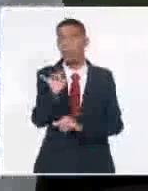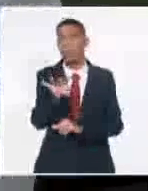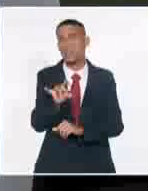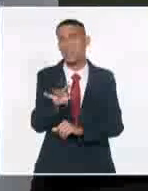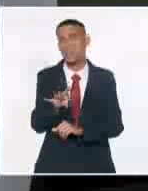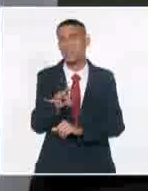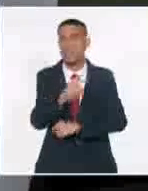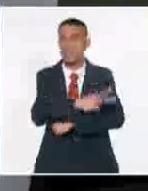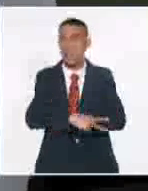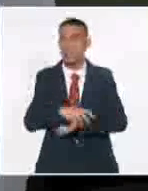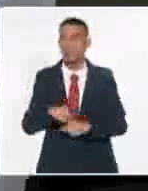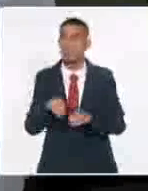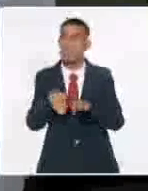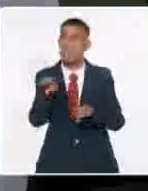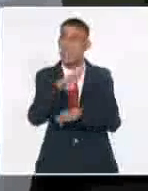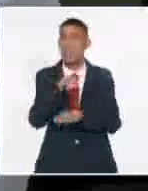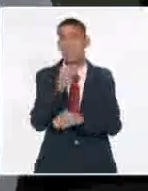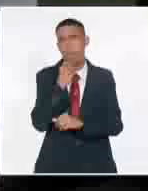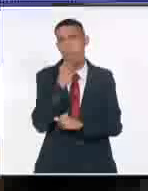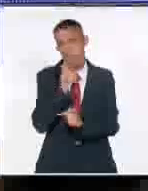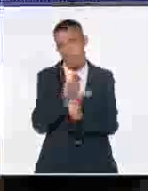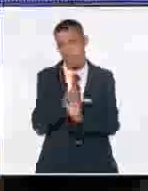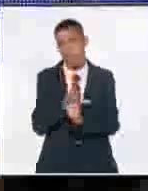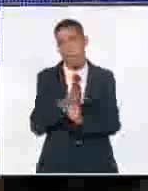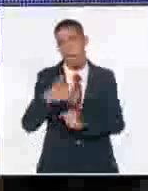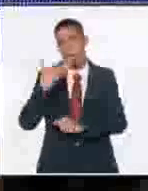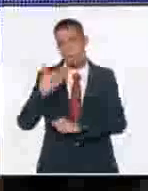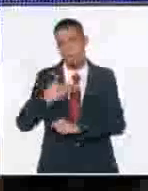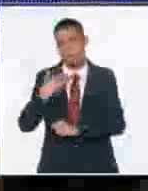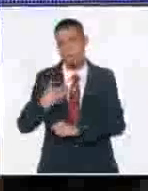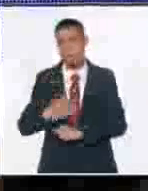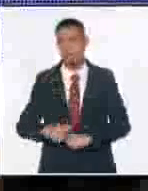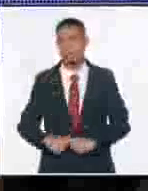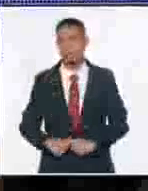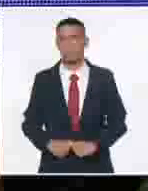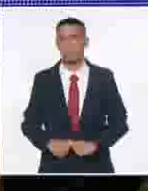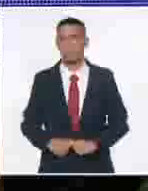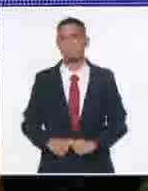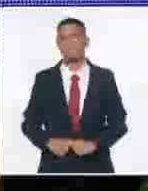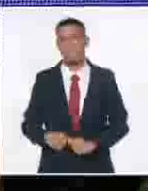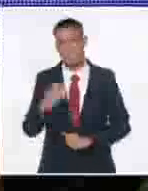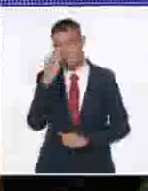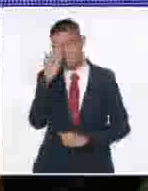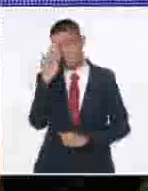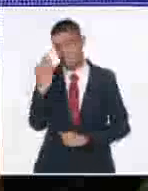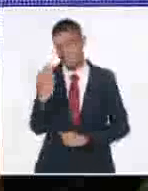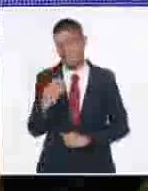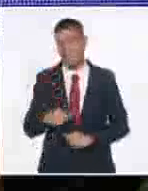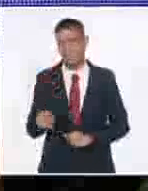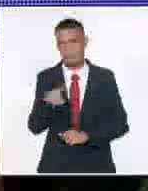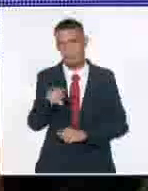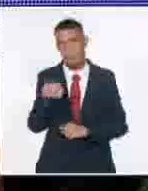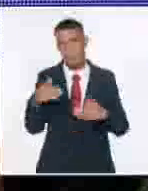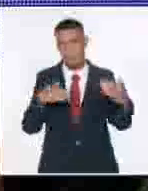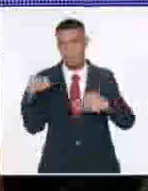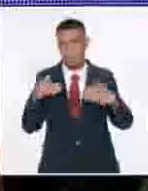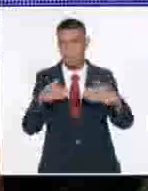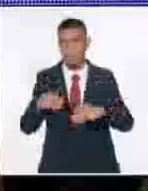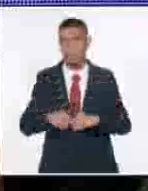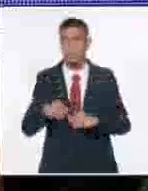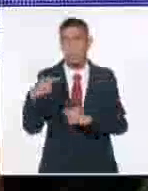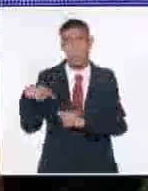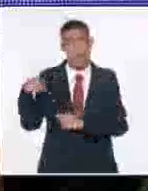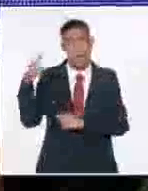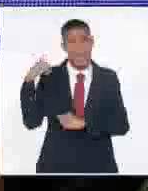Ministro, tiene usted la palabra, por favor. Gracias por su presencia. Ayer recibí